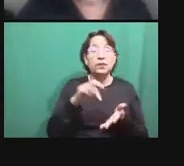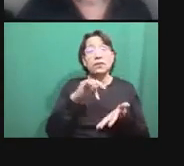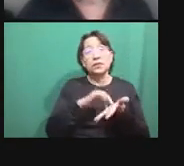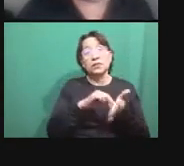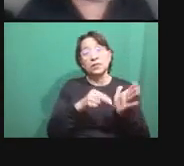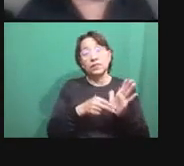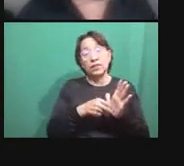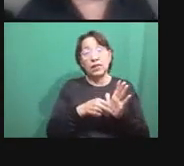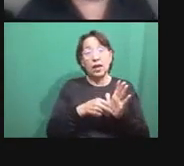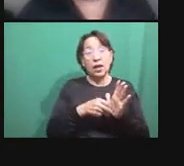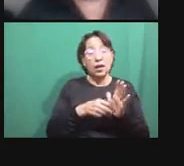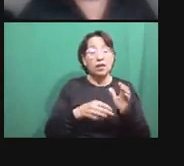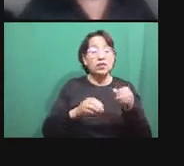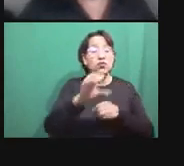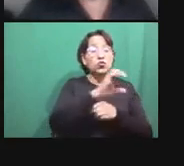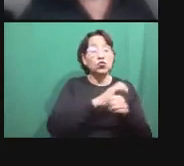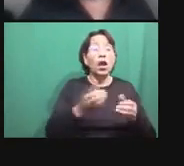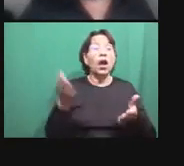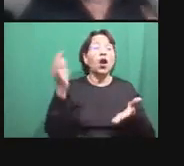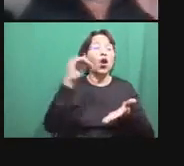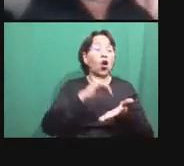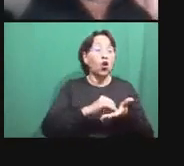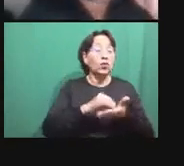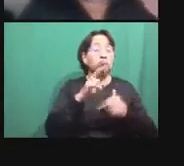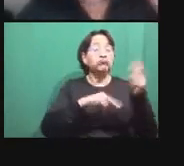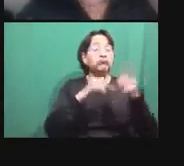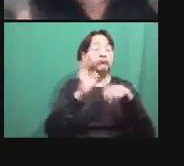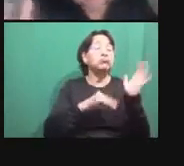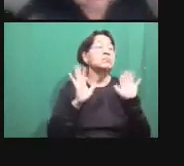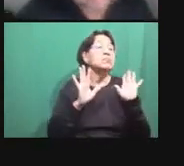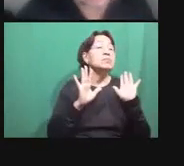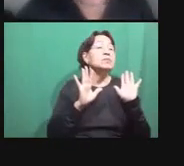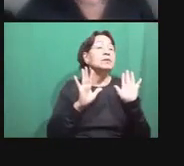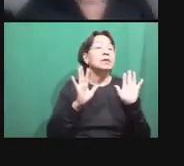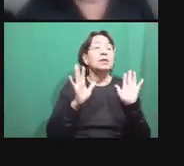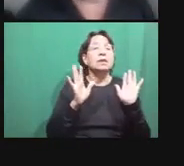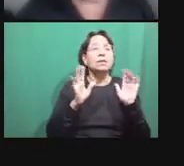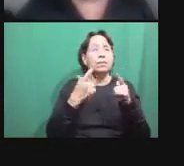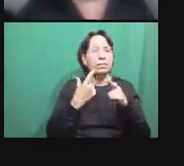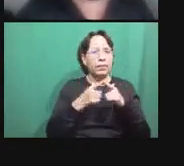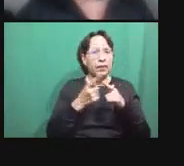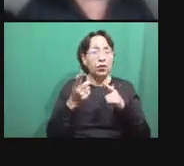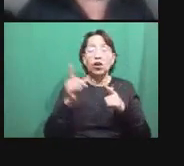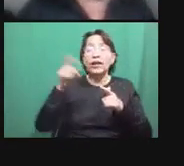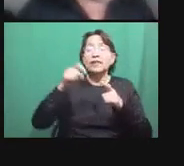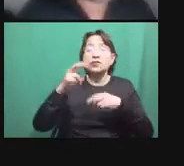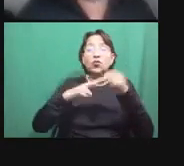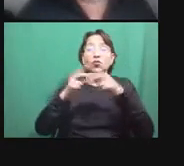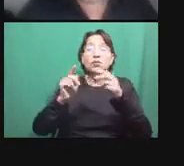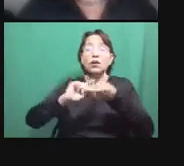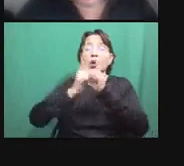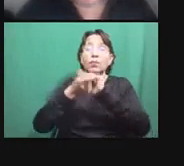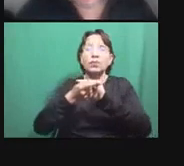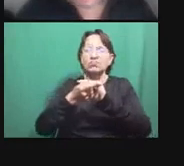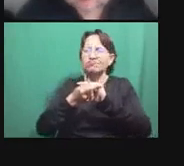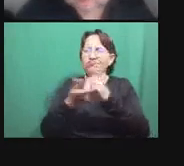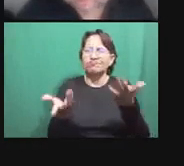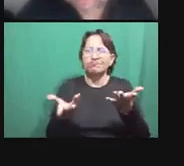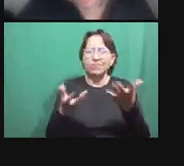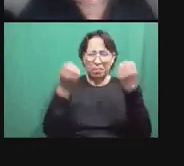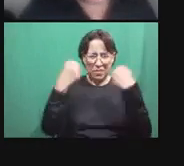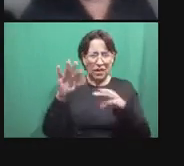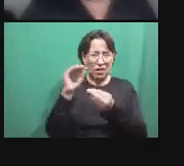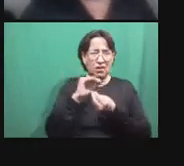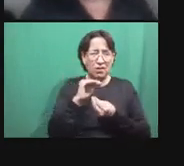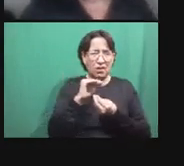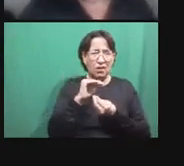Sentiría mucho si la Biblioteca Nacional tan hermosa, sobre la cual doy clase y su edificio hace rato, pierde su estilo Art Deco